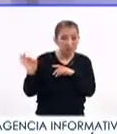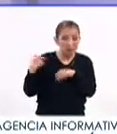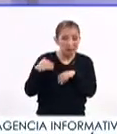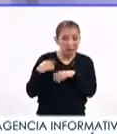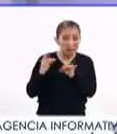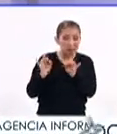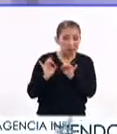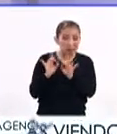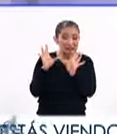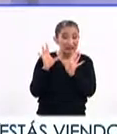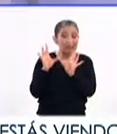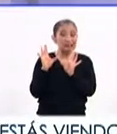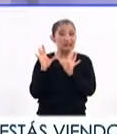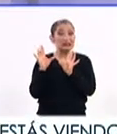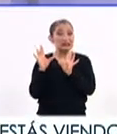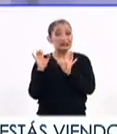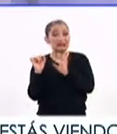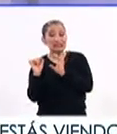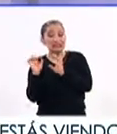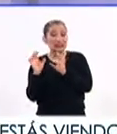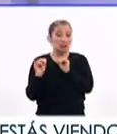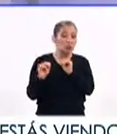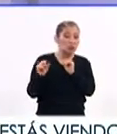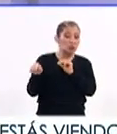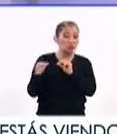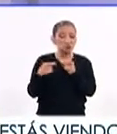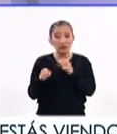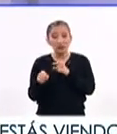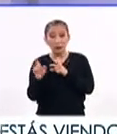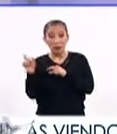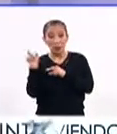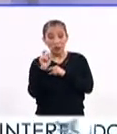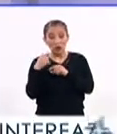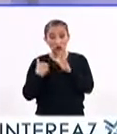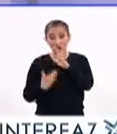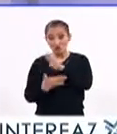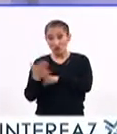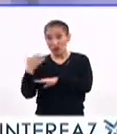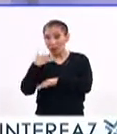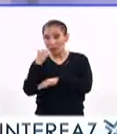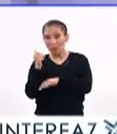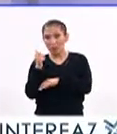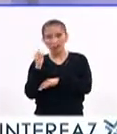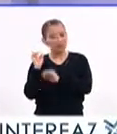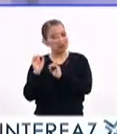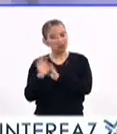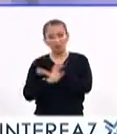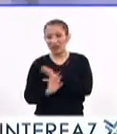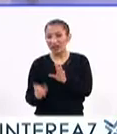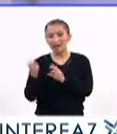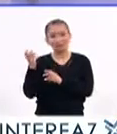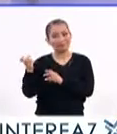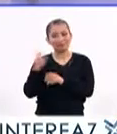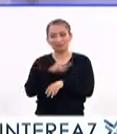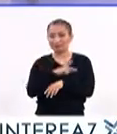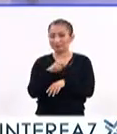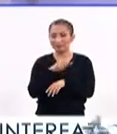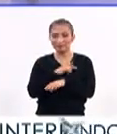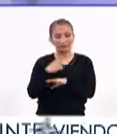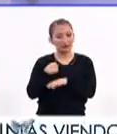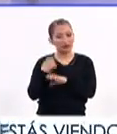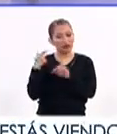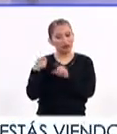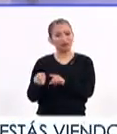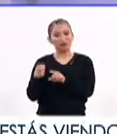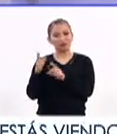¿qué pasa si? ¿Y qué pasa si? Y cuando me fui a Alemania fue cuando dije, no, esto es totalmente,